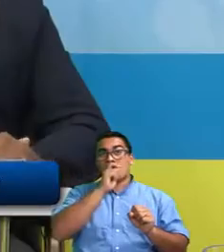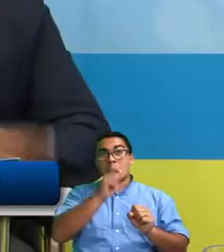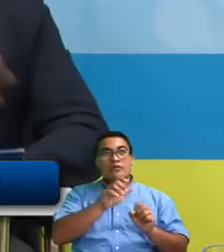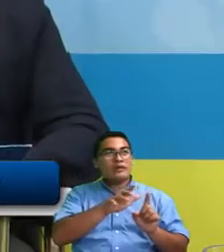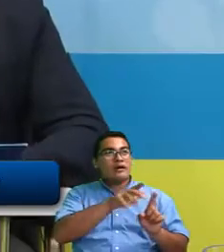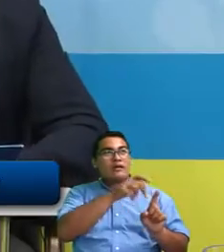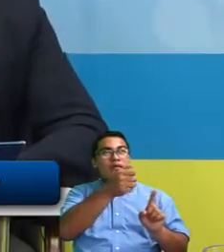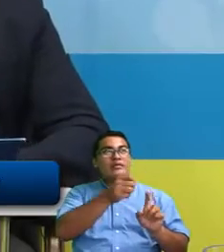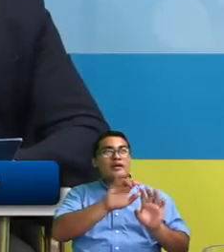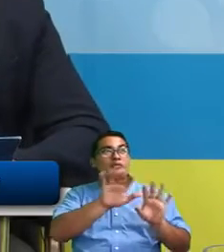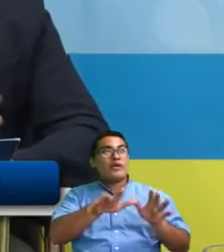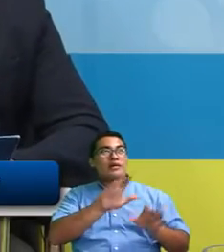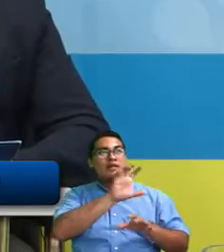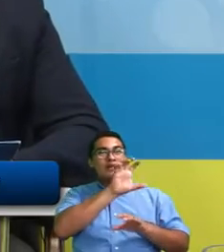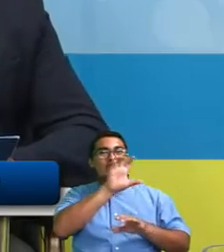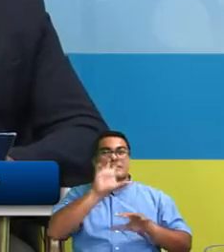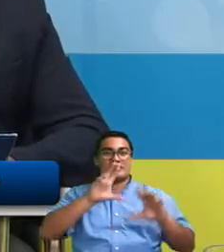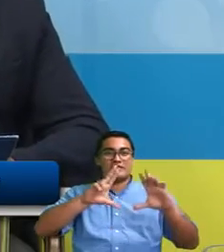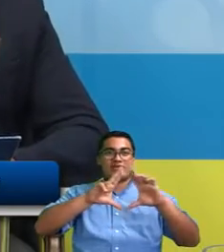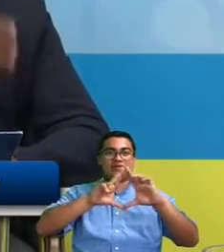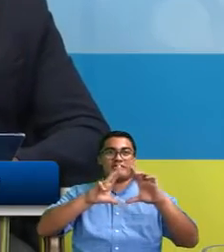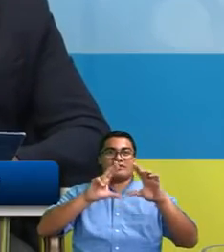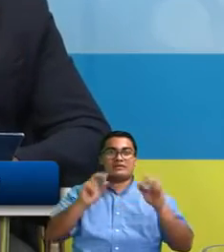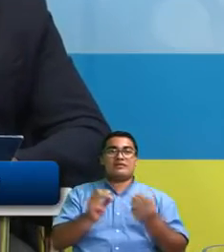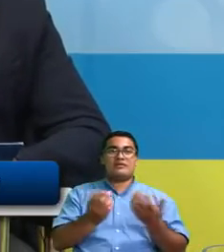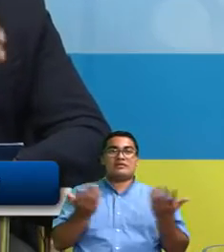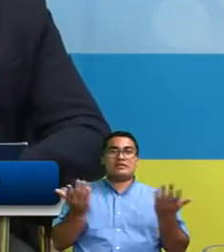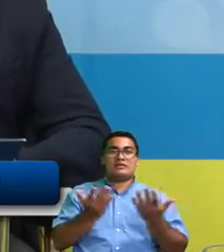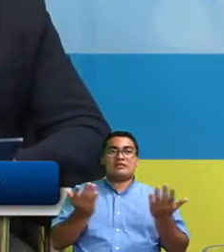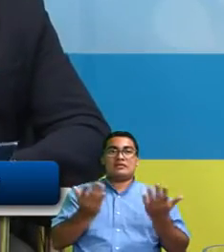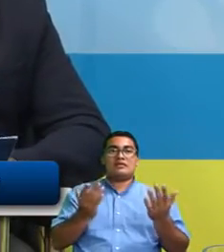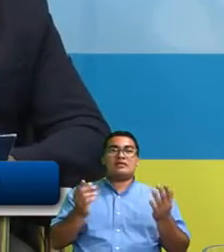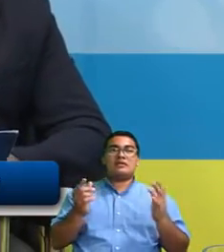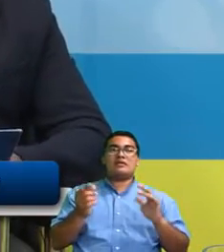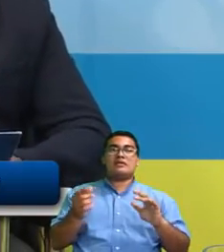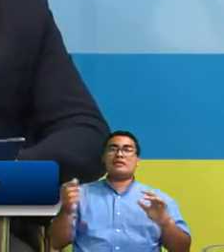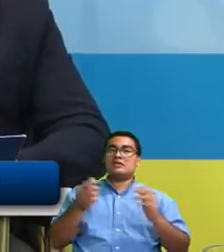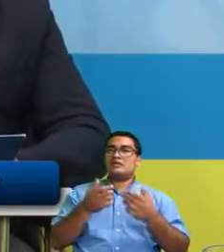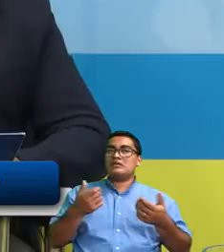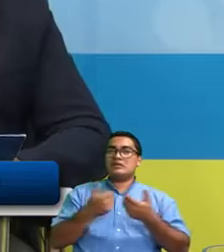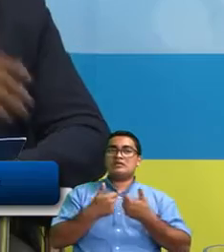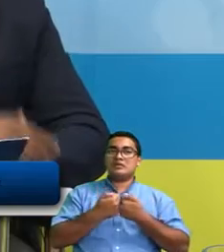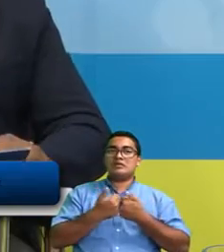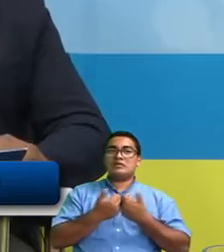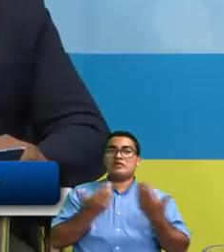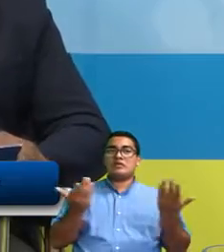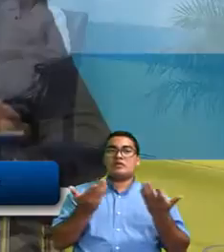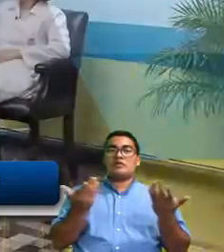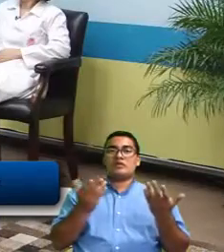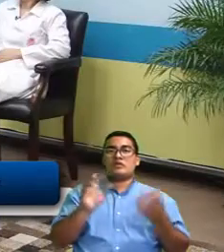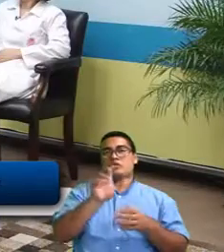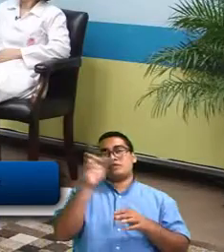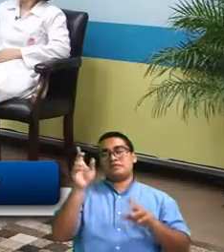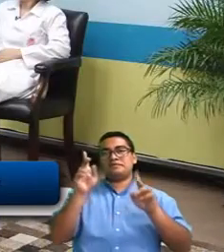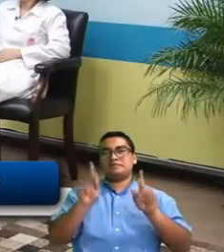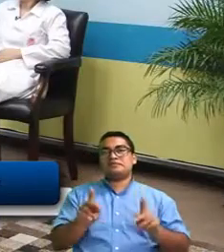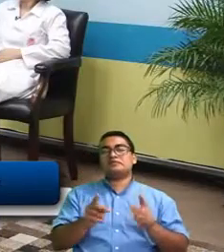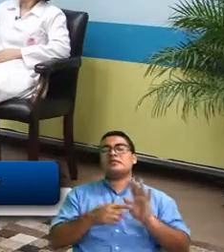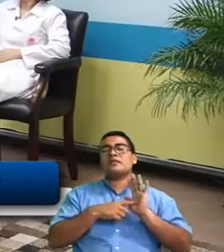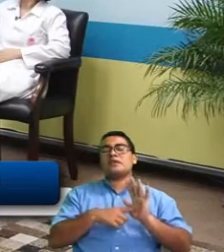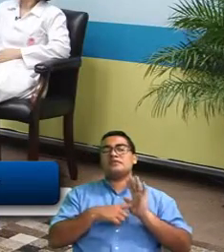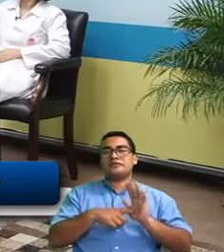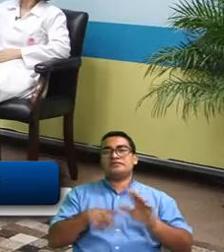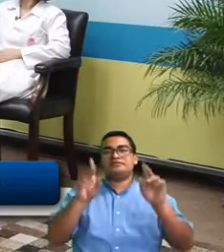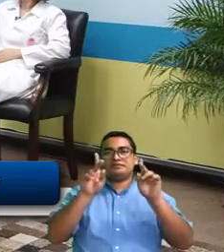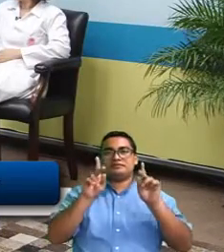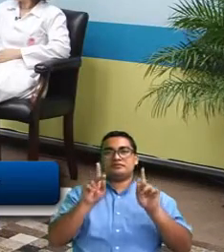pareja, además de tener relaciones sexuales con su esposa o con su pareja establecida, tiene otra persona. Pero también, por ejemplo, una